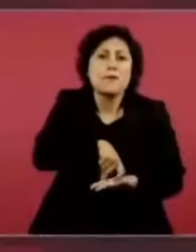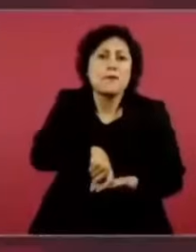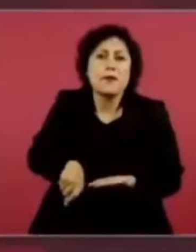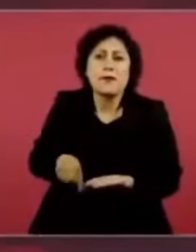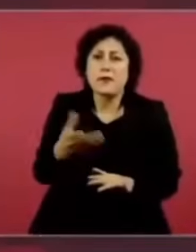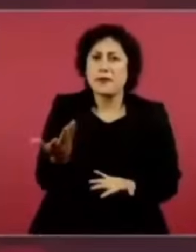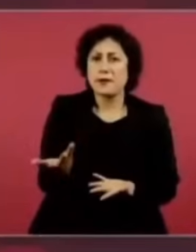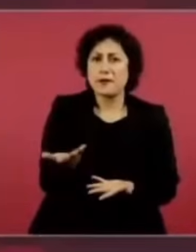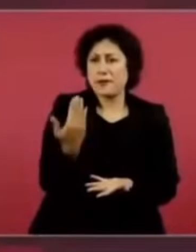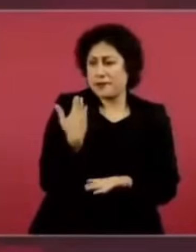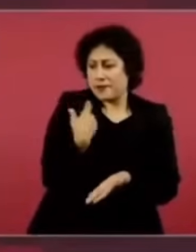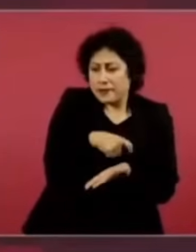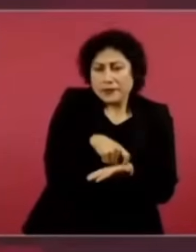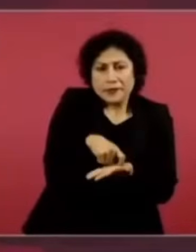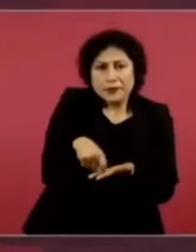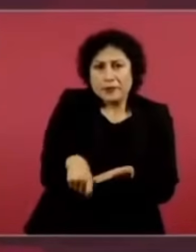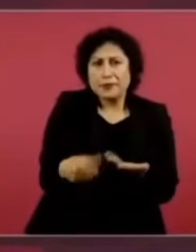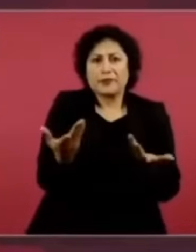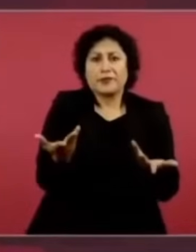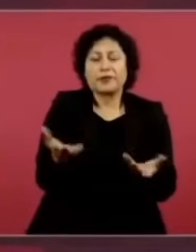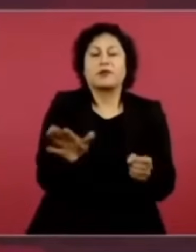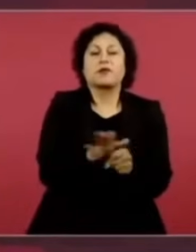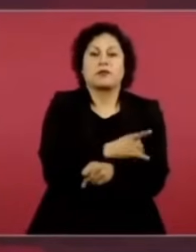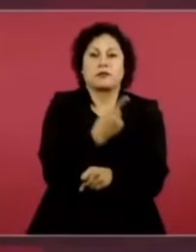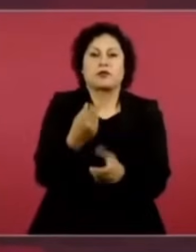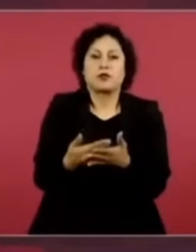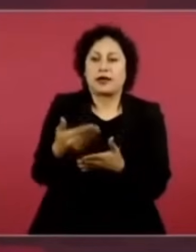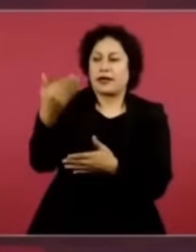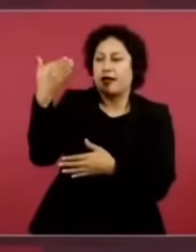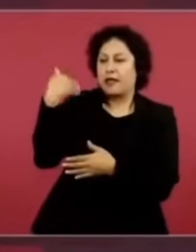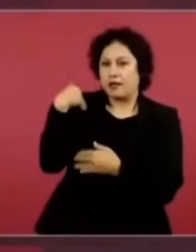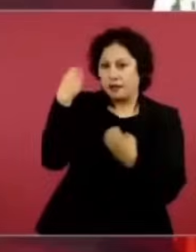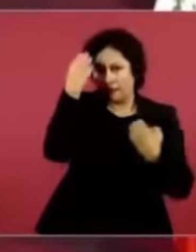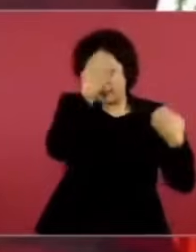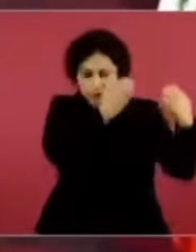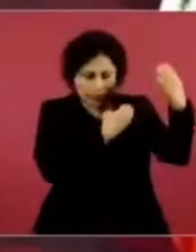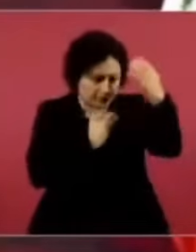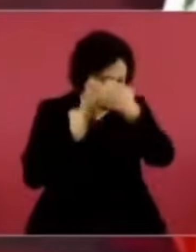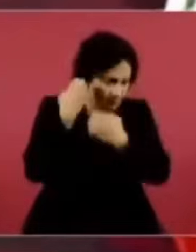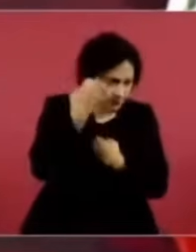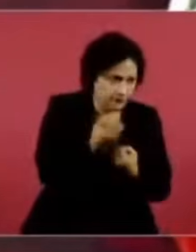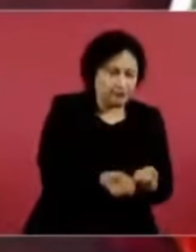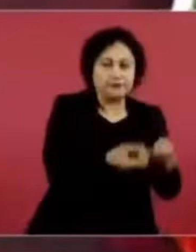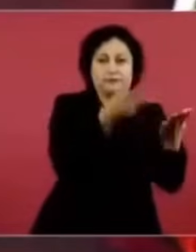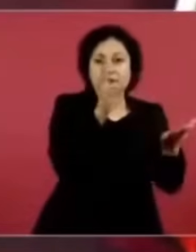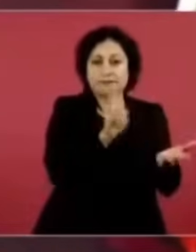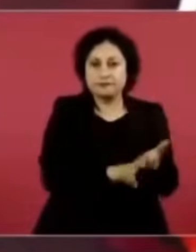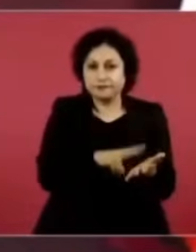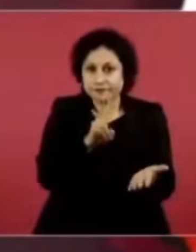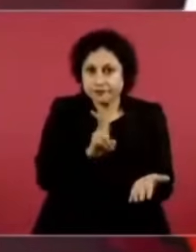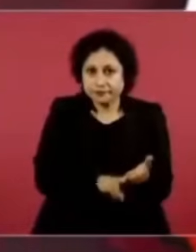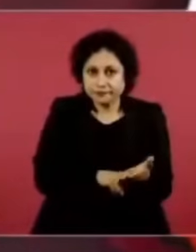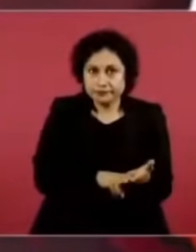un avalúo, porque así tiene que ser de acuerdo a los procedimientos legales.